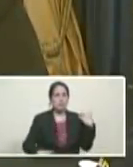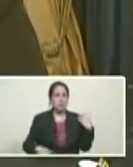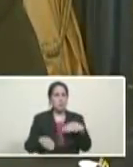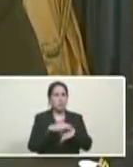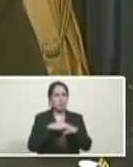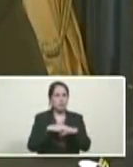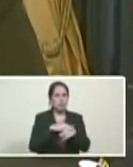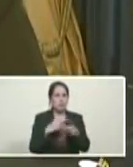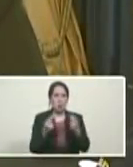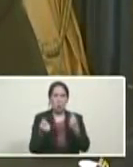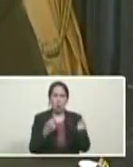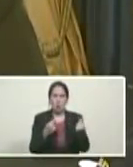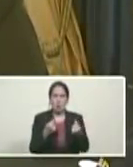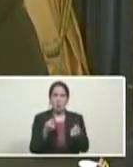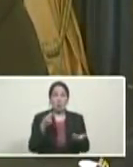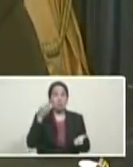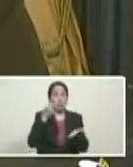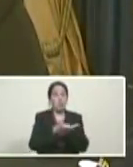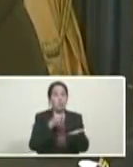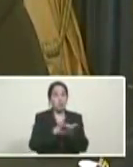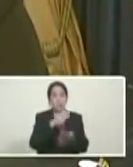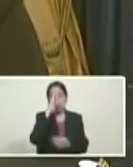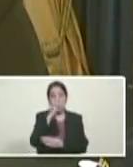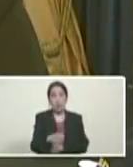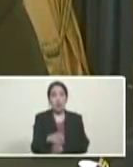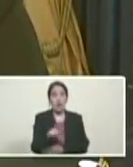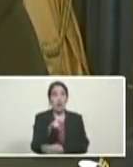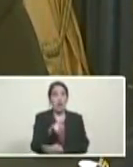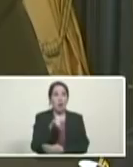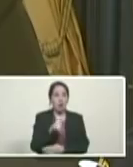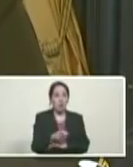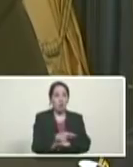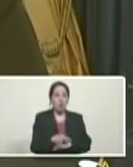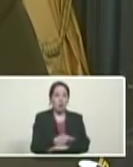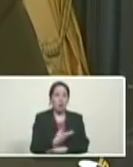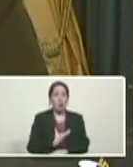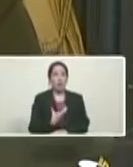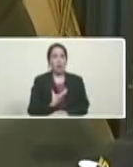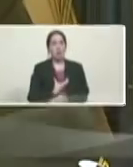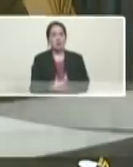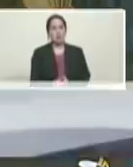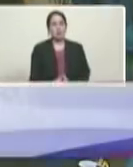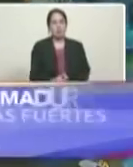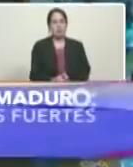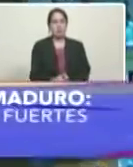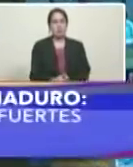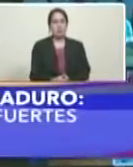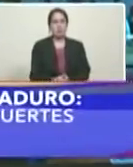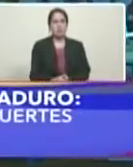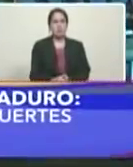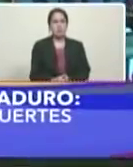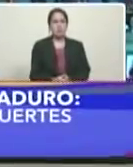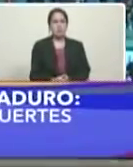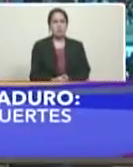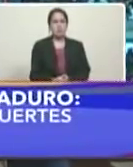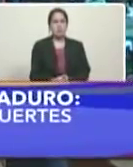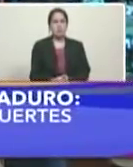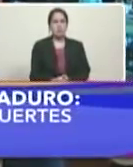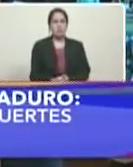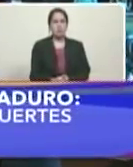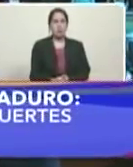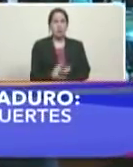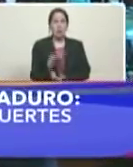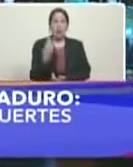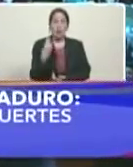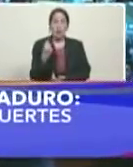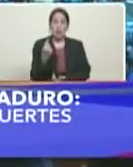esto se deposite el lunes gobernador y alcalde tenemos excedentes